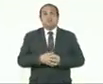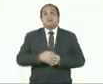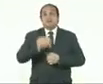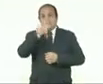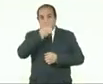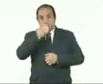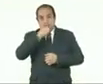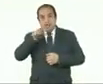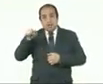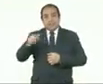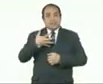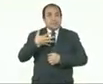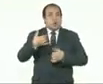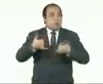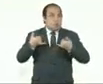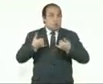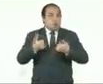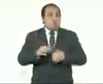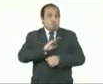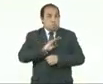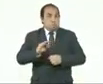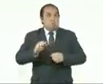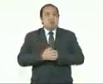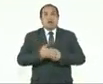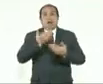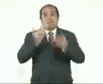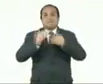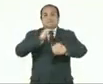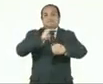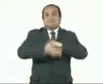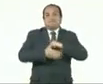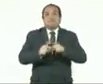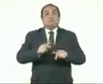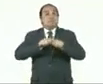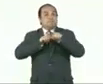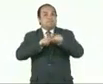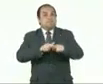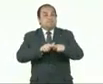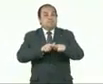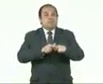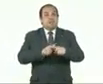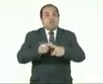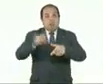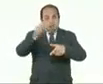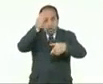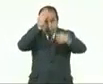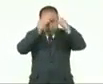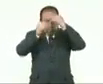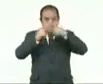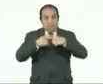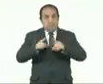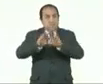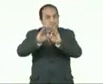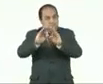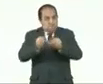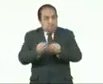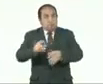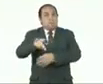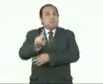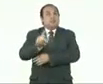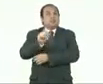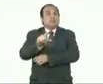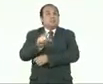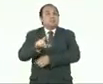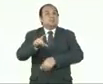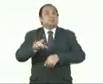donde tenga la posibilidad de terminar sus estudios y seguirse desarrollando de una manera distinta. Pero también